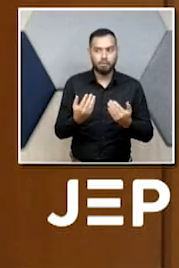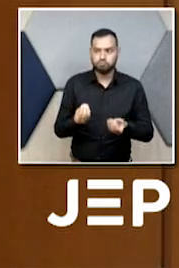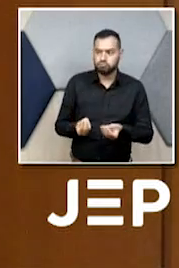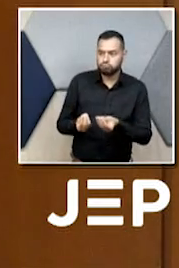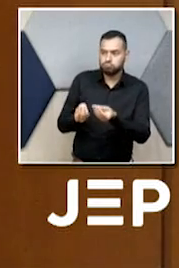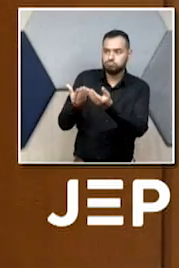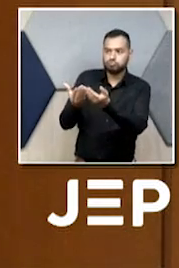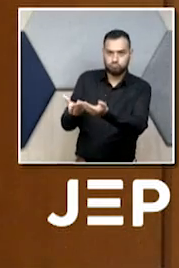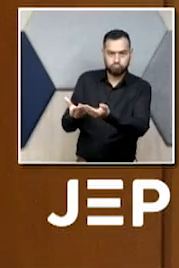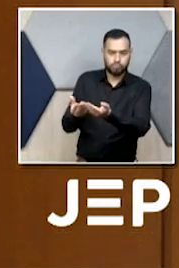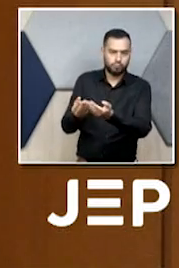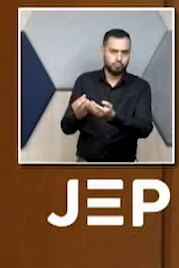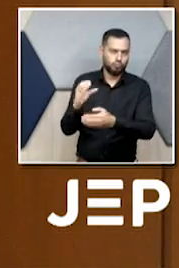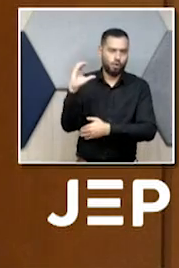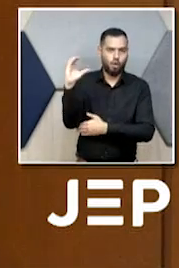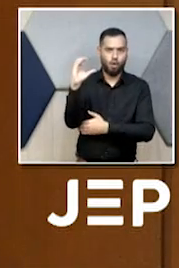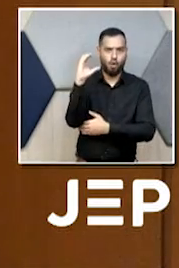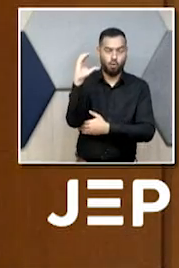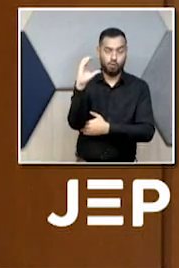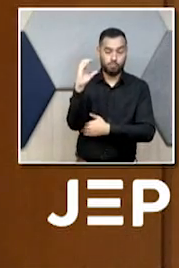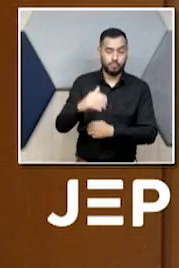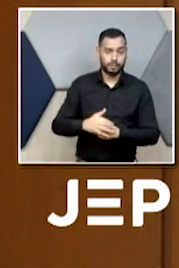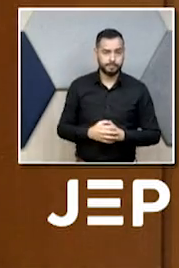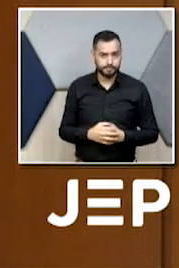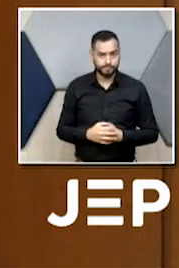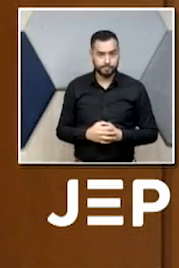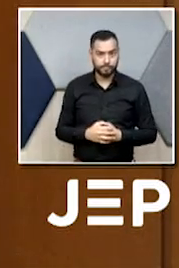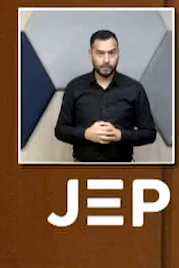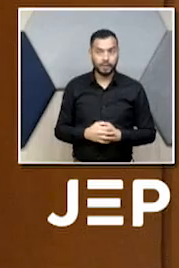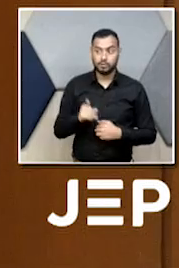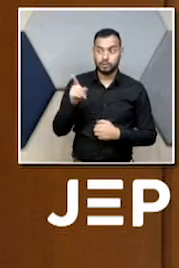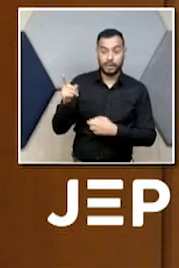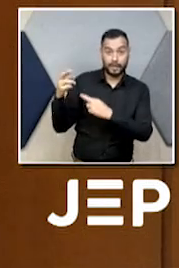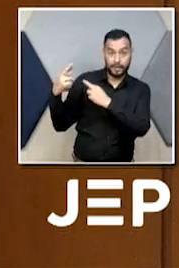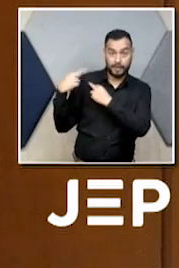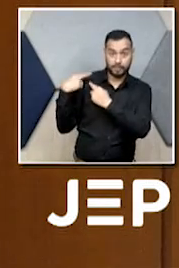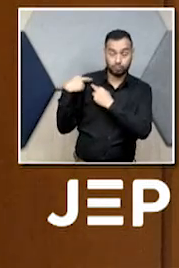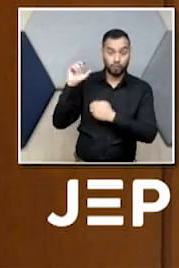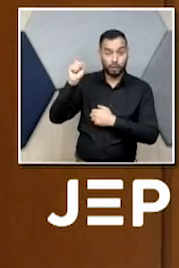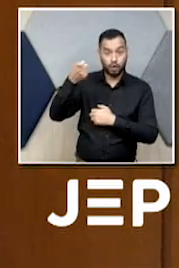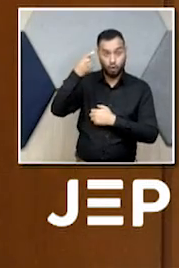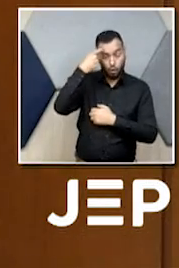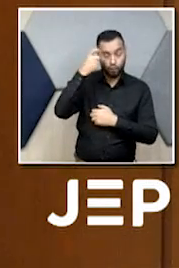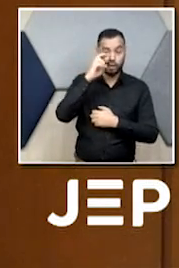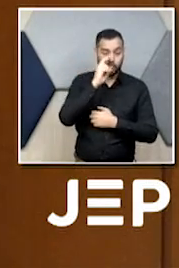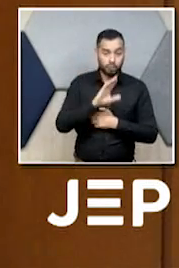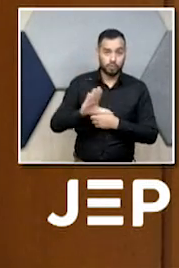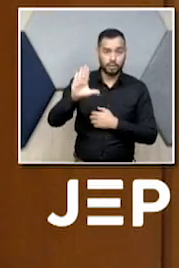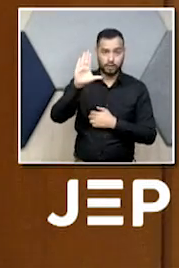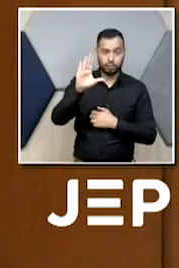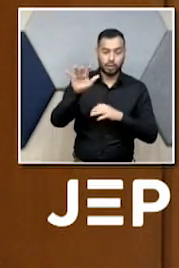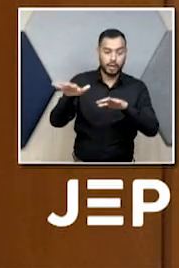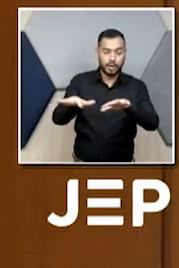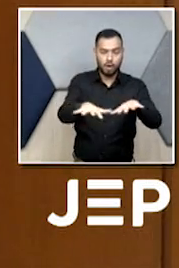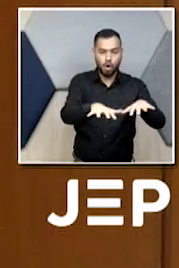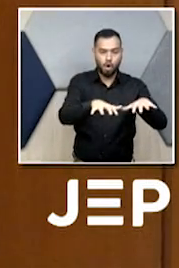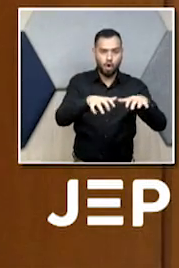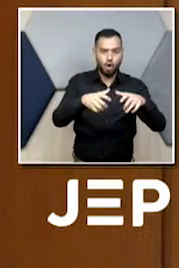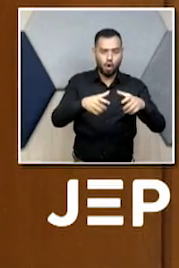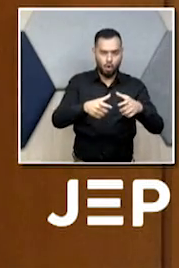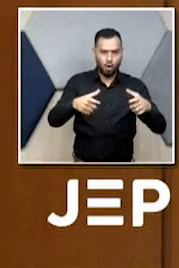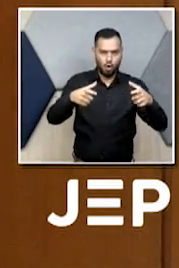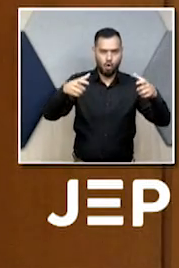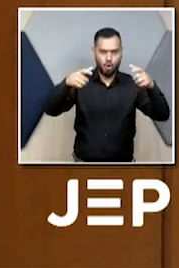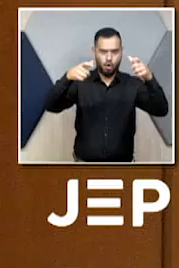nación. Le corresponde al Gobierno Nacional y al Congreso de la República